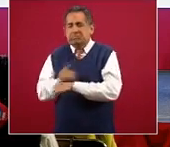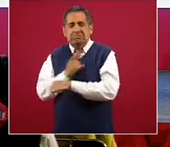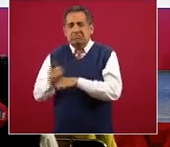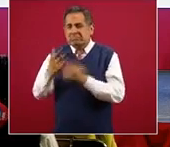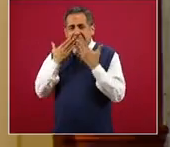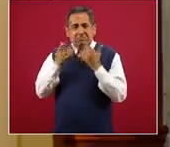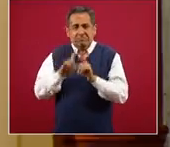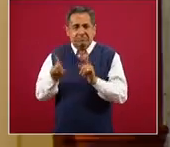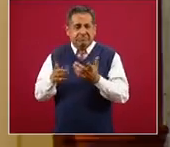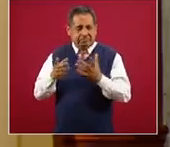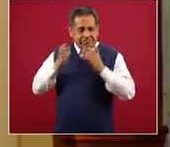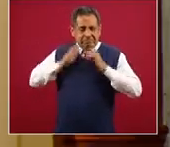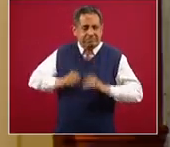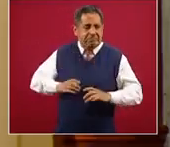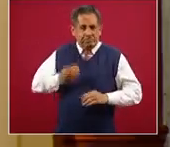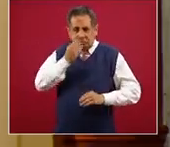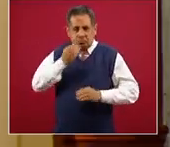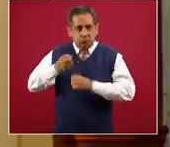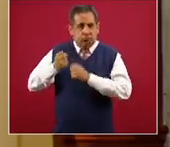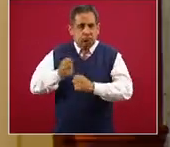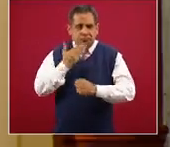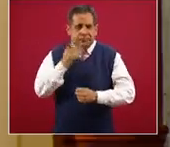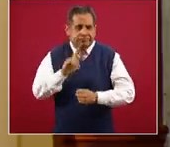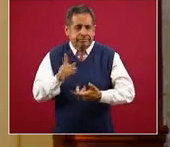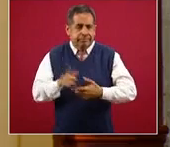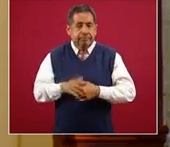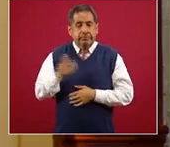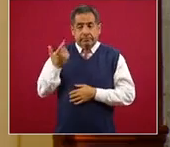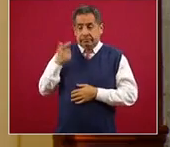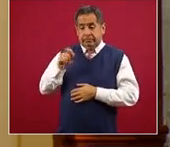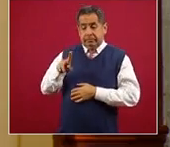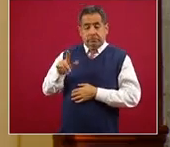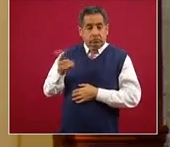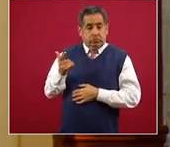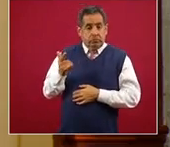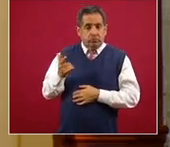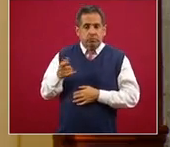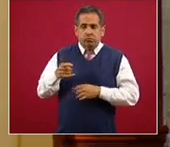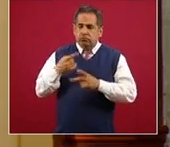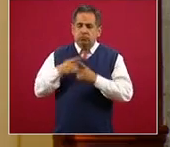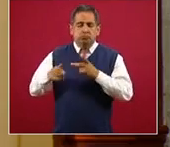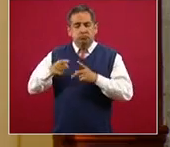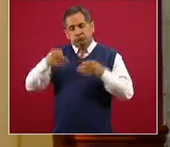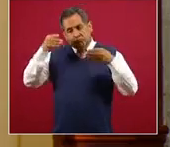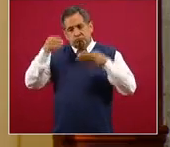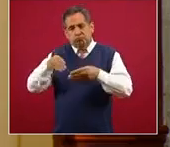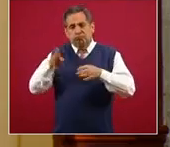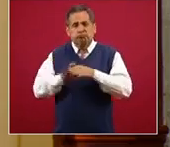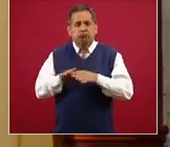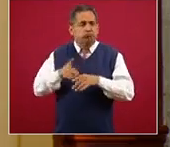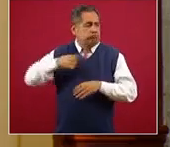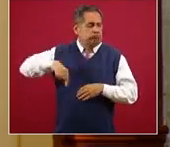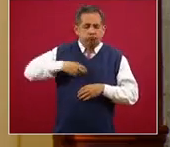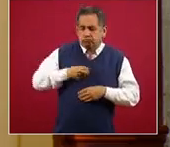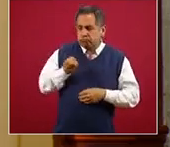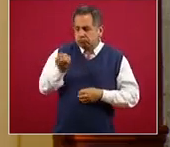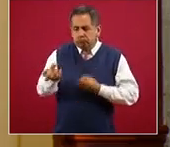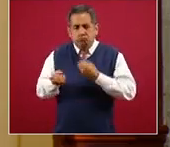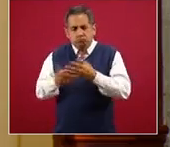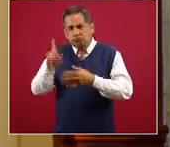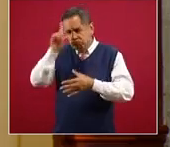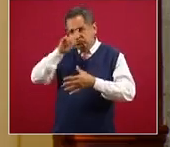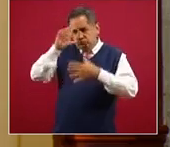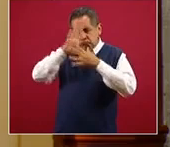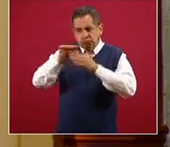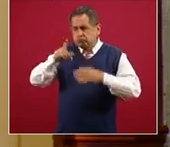pasado 29 de julio planteó como objetivo central la contribución para